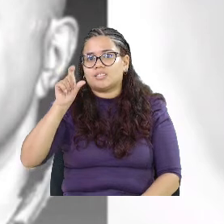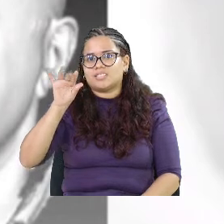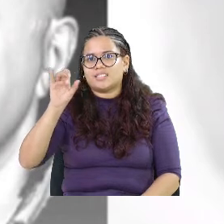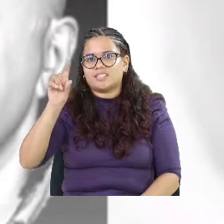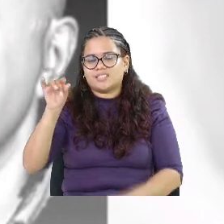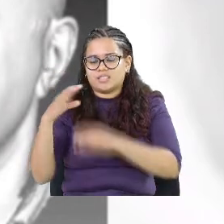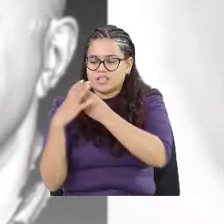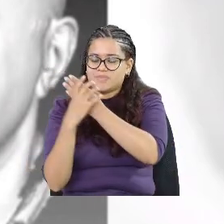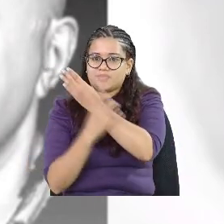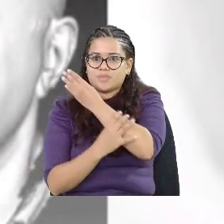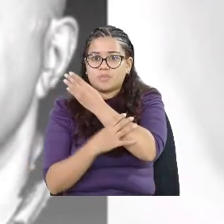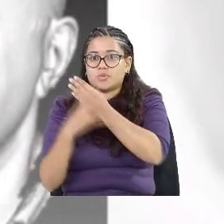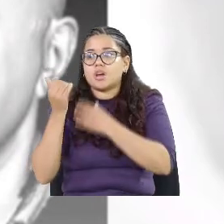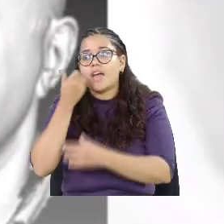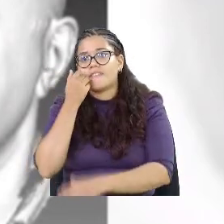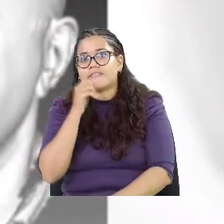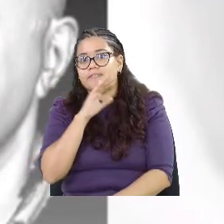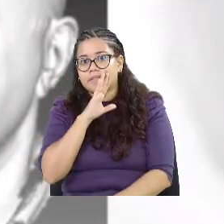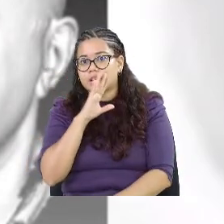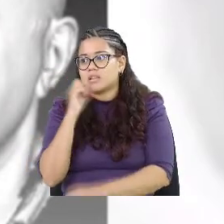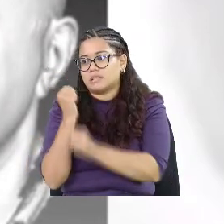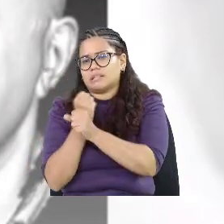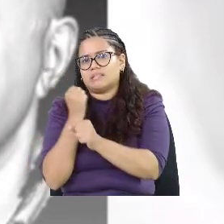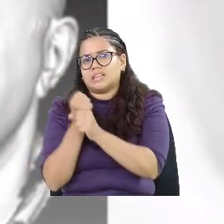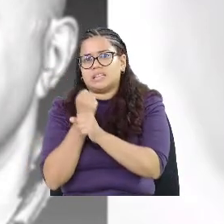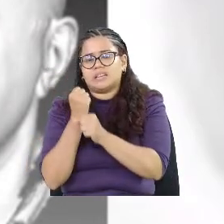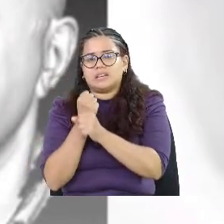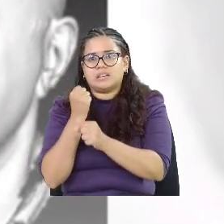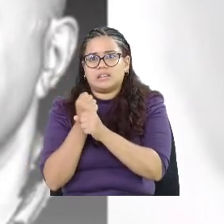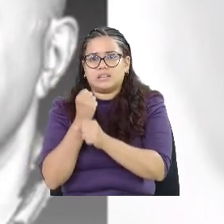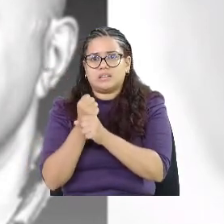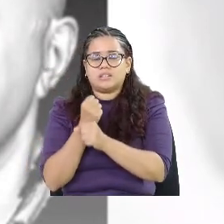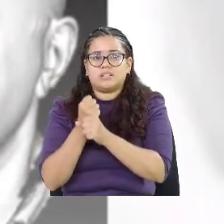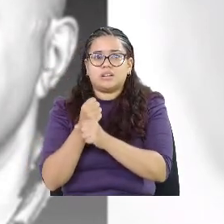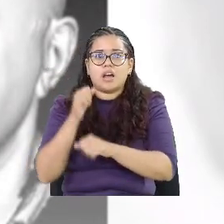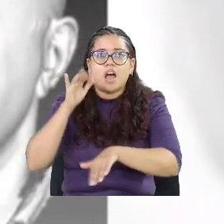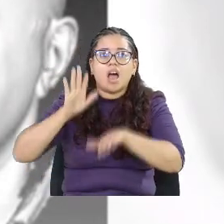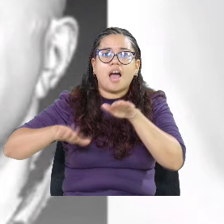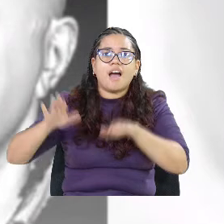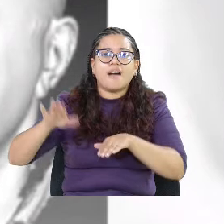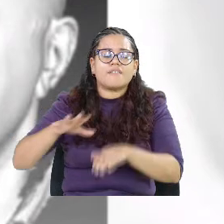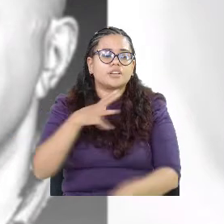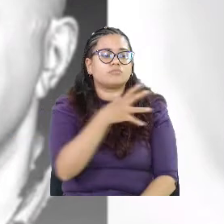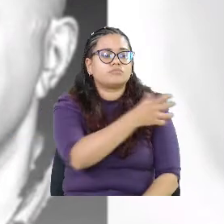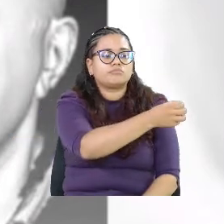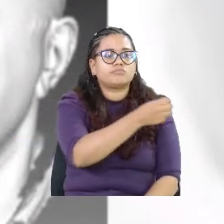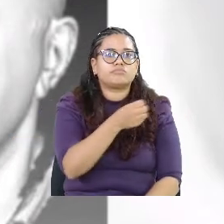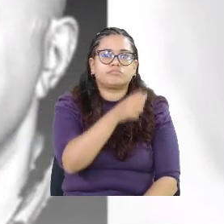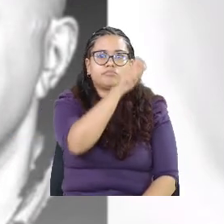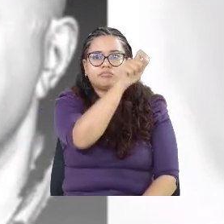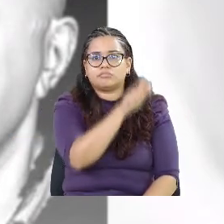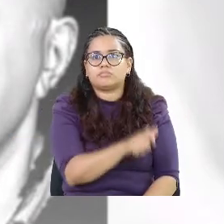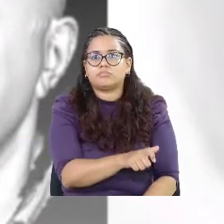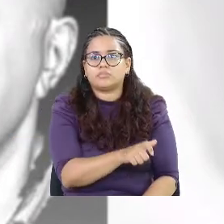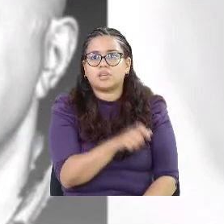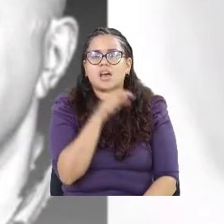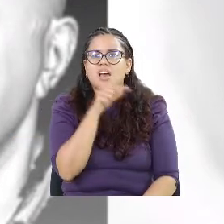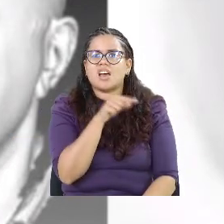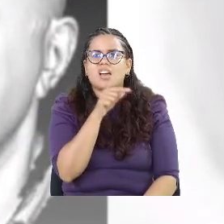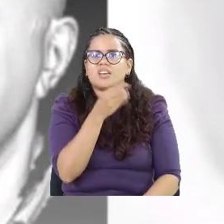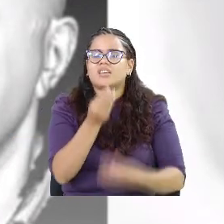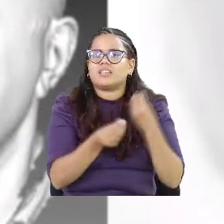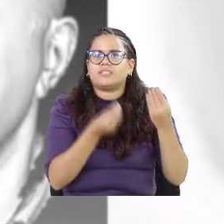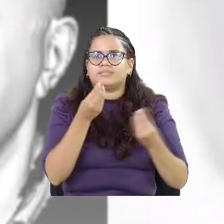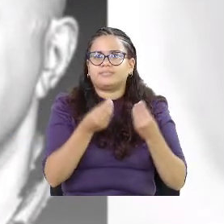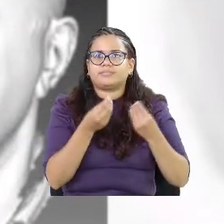como enfermedades laborales, muchas veces se toman al paciente, se le toma